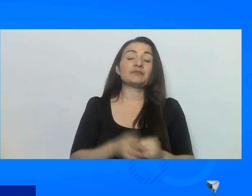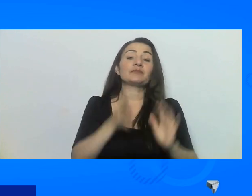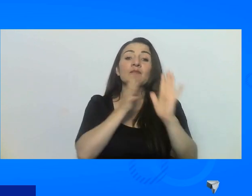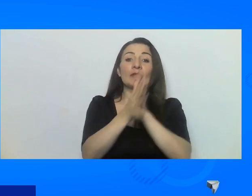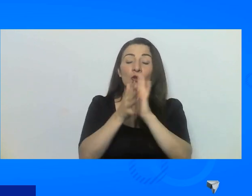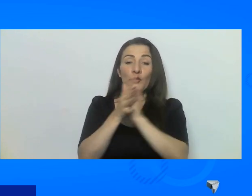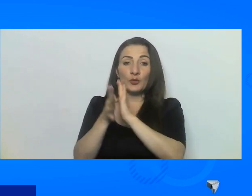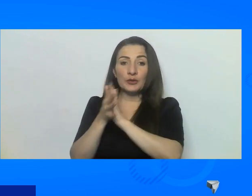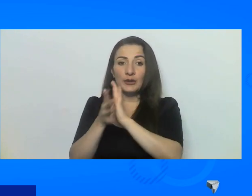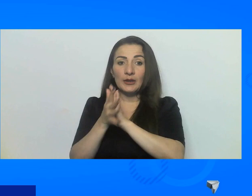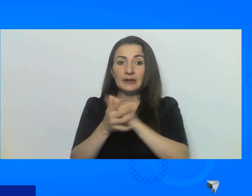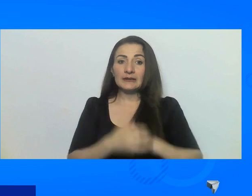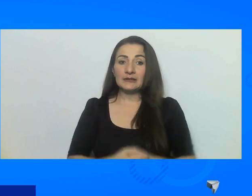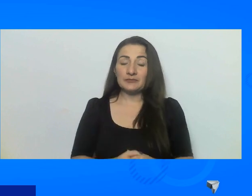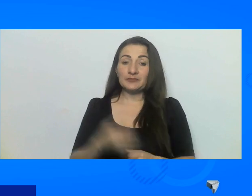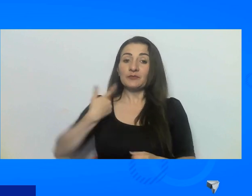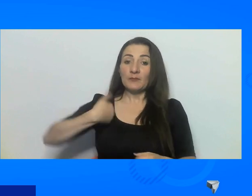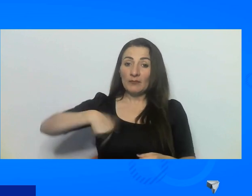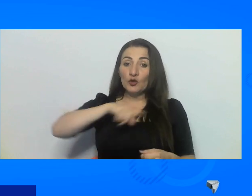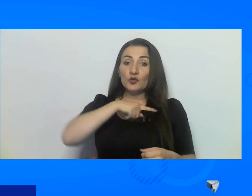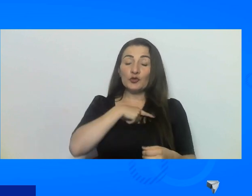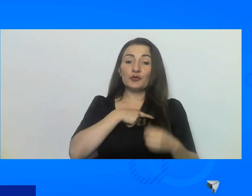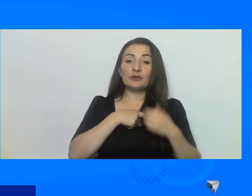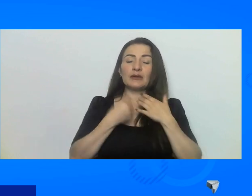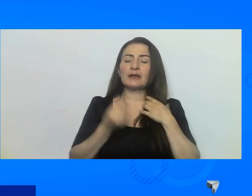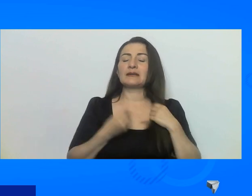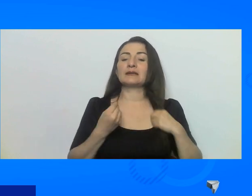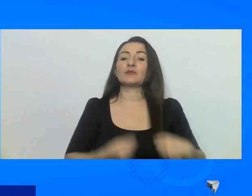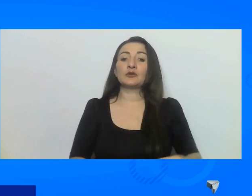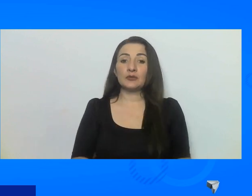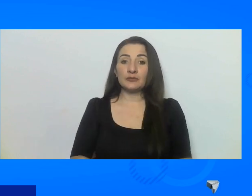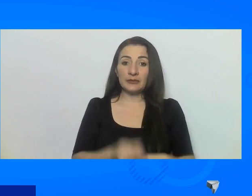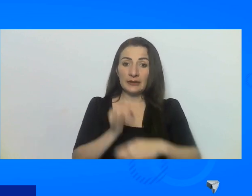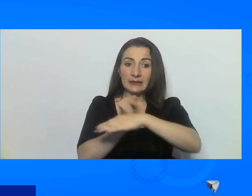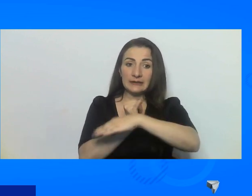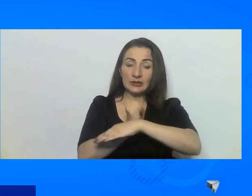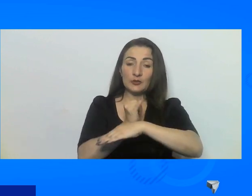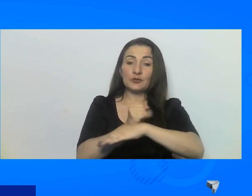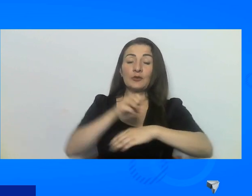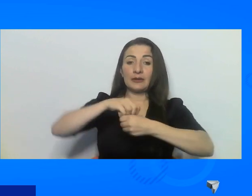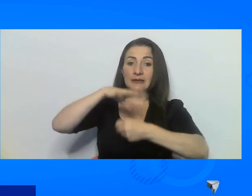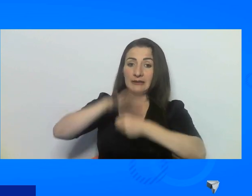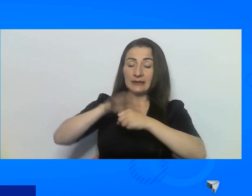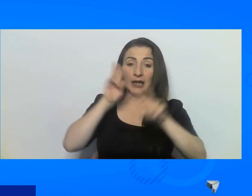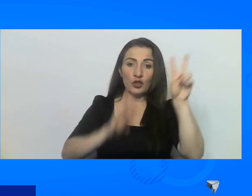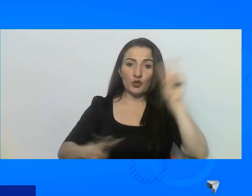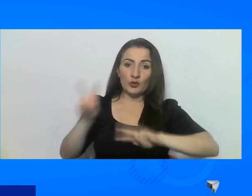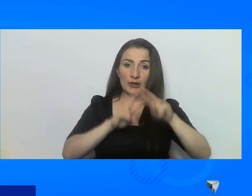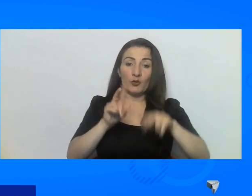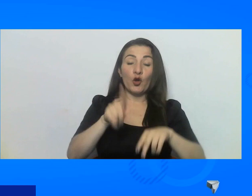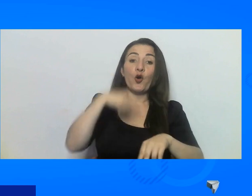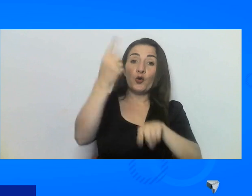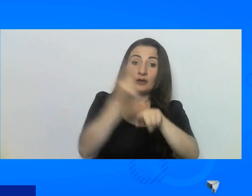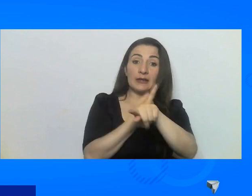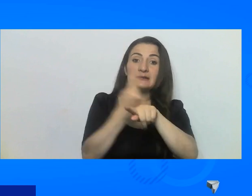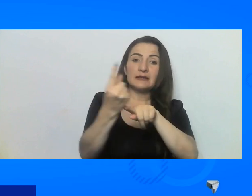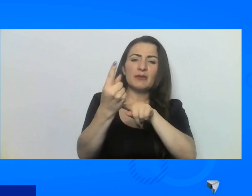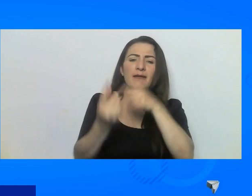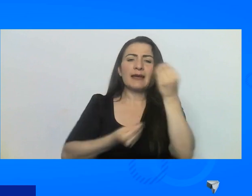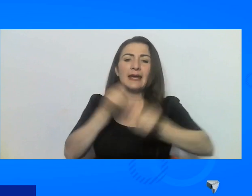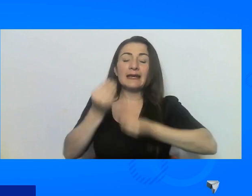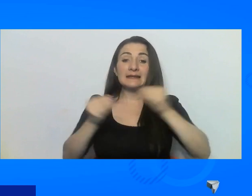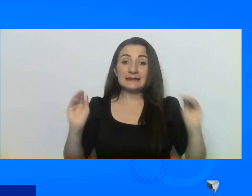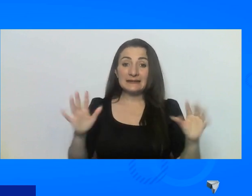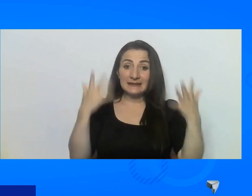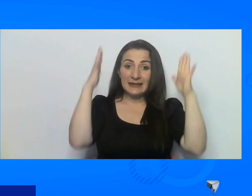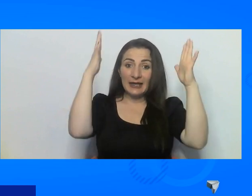contarles que nosotros desde el Instituto Distrital de Turismo, la semana entrante, tendremos la